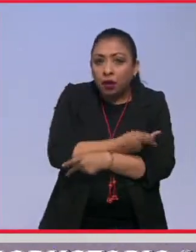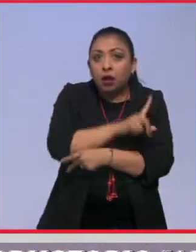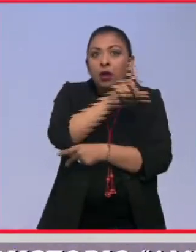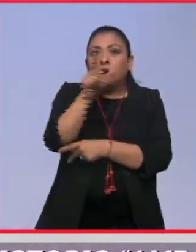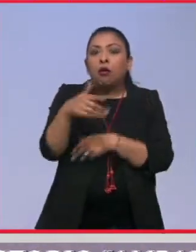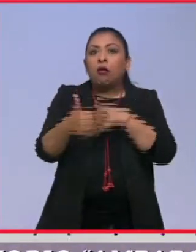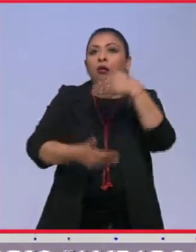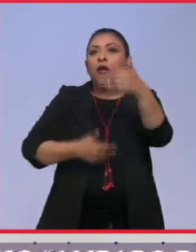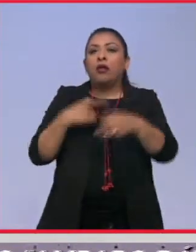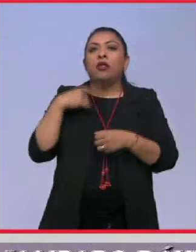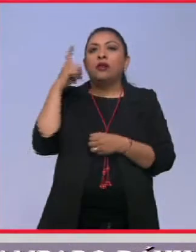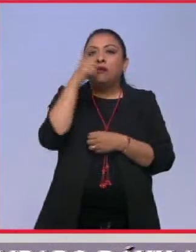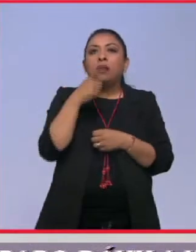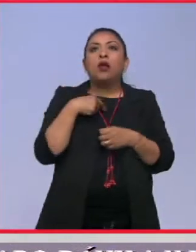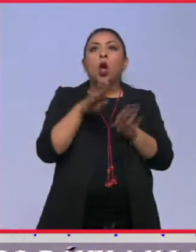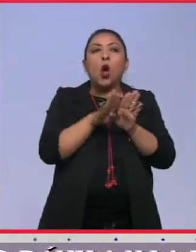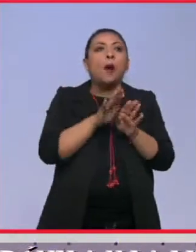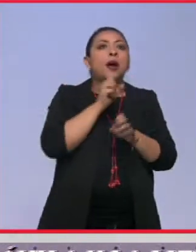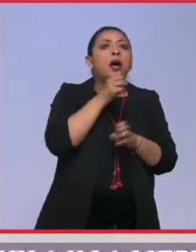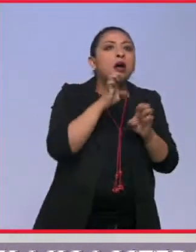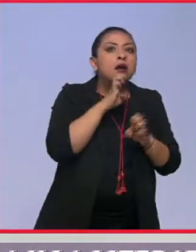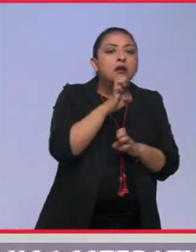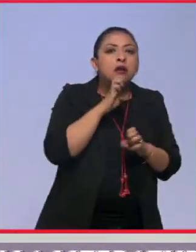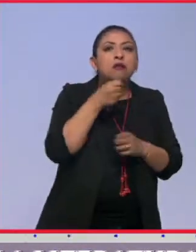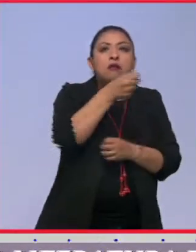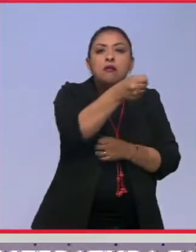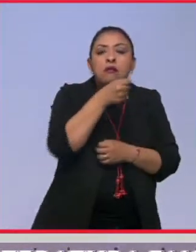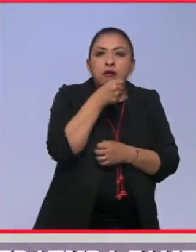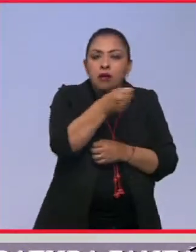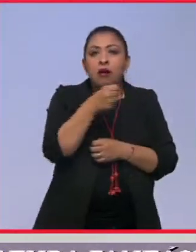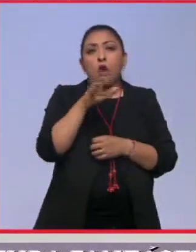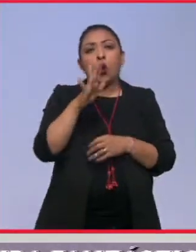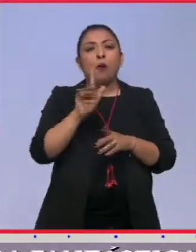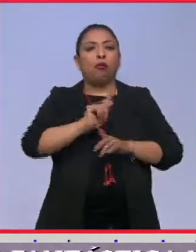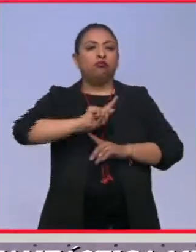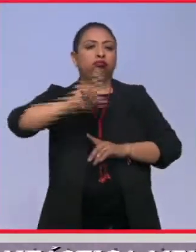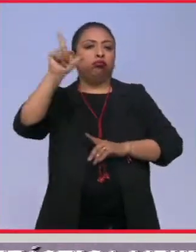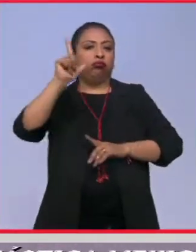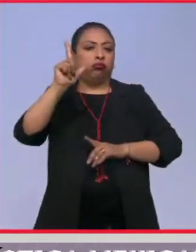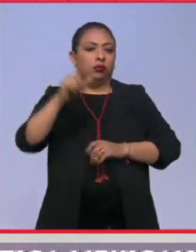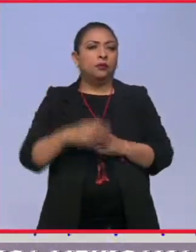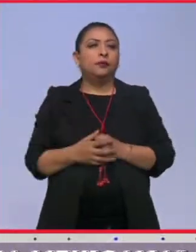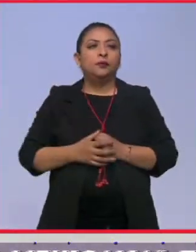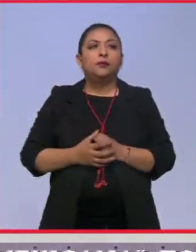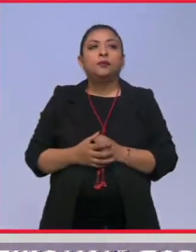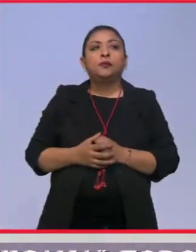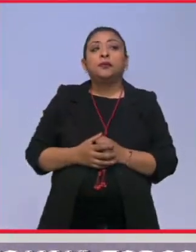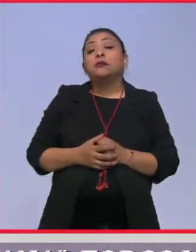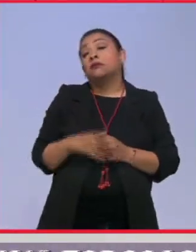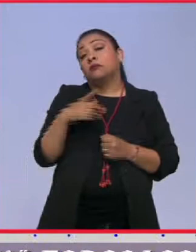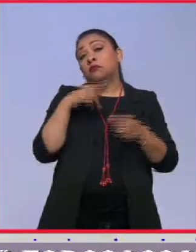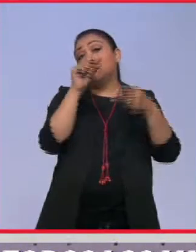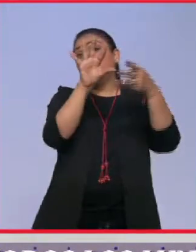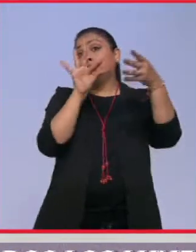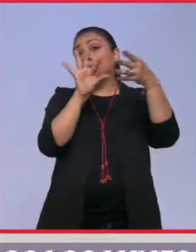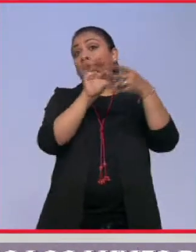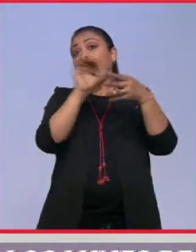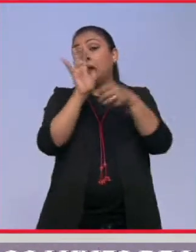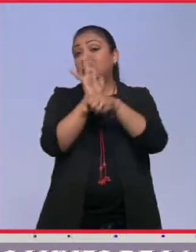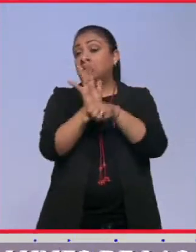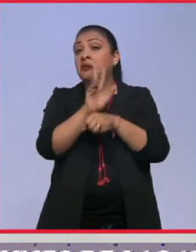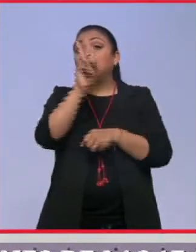cada vez sería más difícil entrevistar a estos personajes, que se han vuelto estrellas internacionales. Bueno, pues las opciones para ir al cine